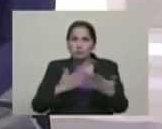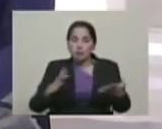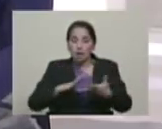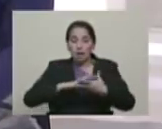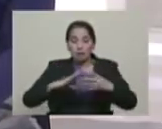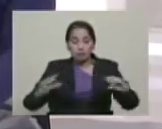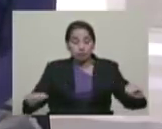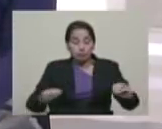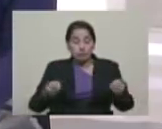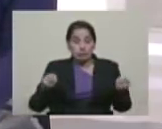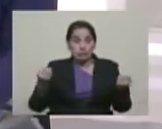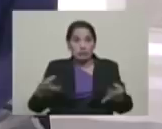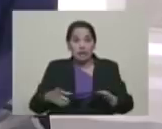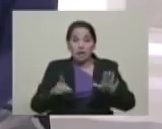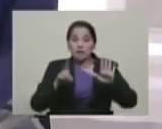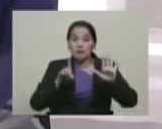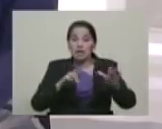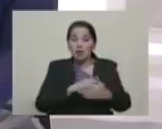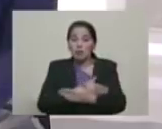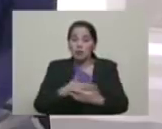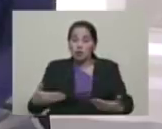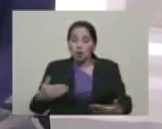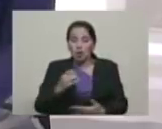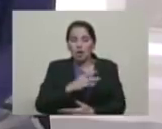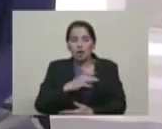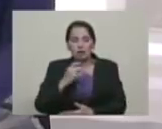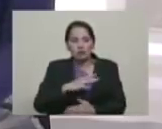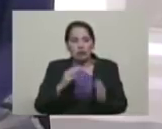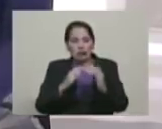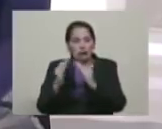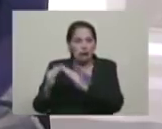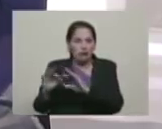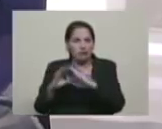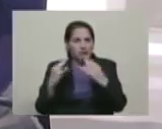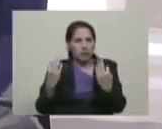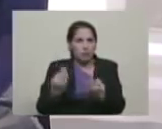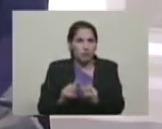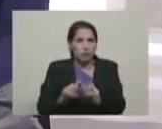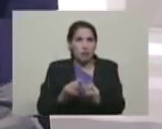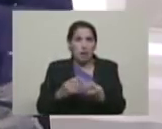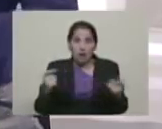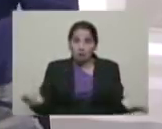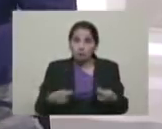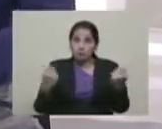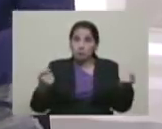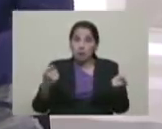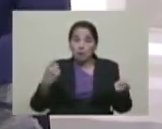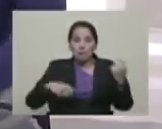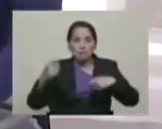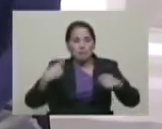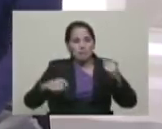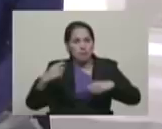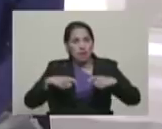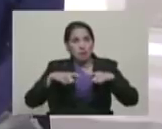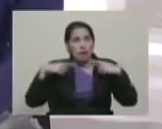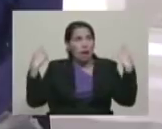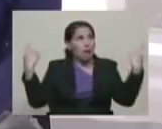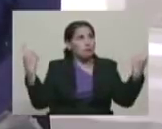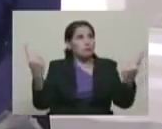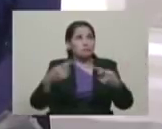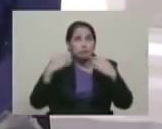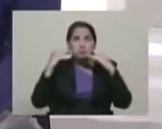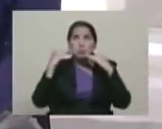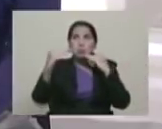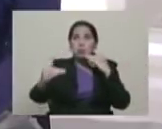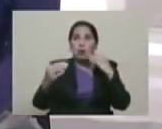6 millones de hogares a través del carnet de la patria. También instruyó retomar las jornadas a cielo abierto y de igual forma repotenciar